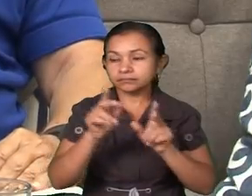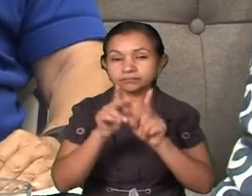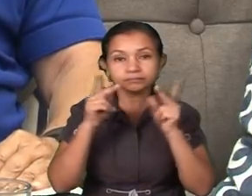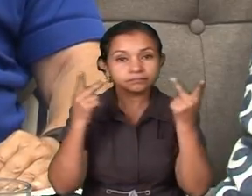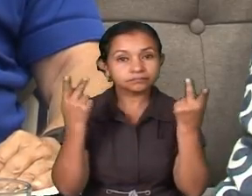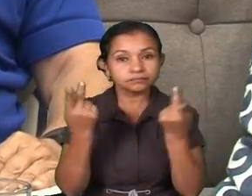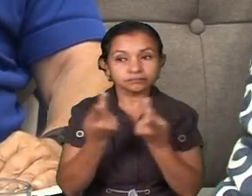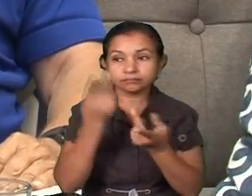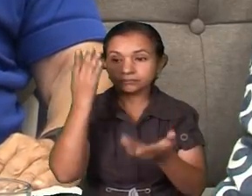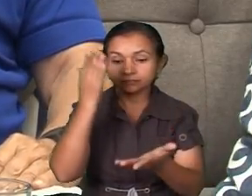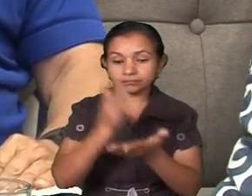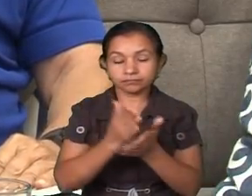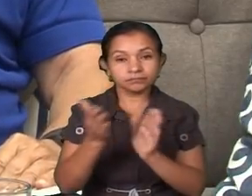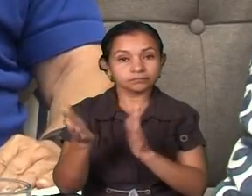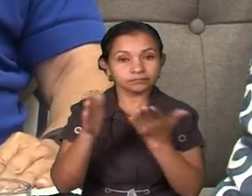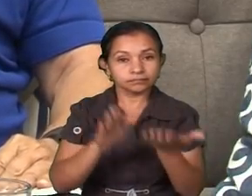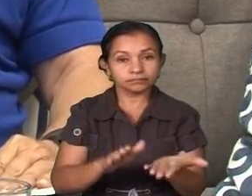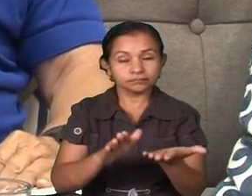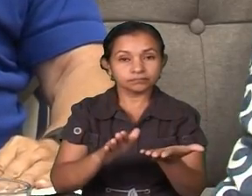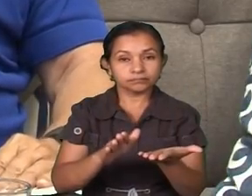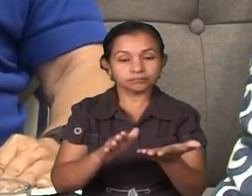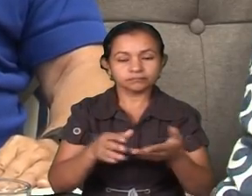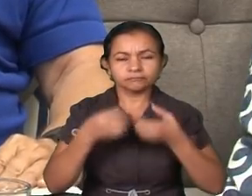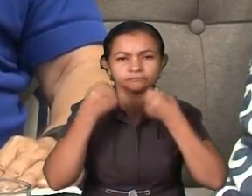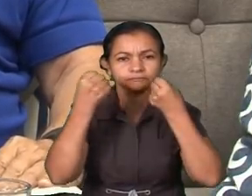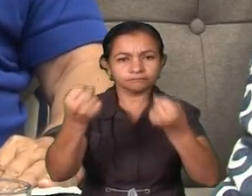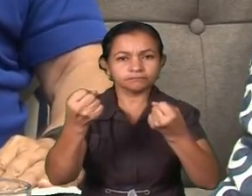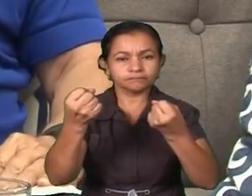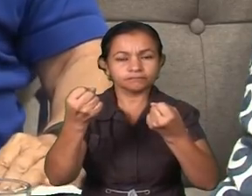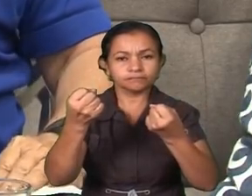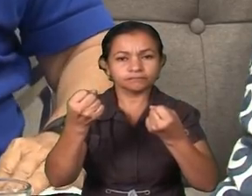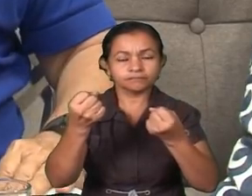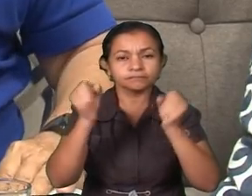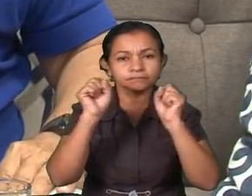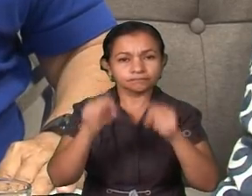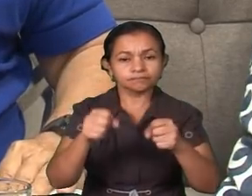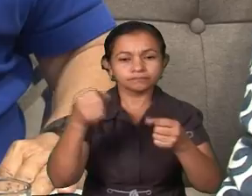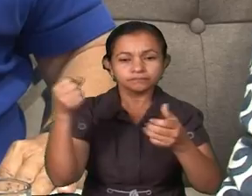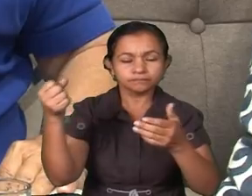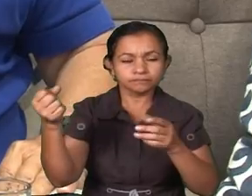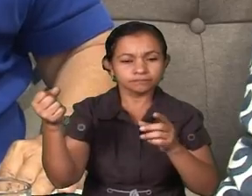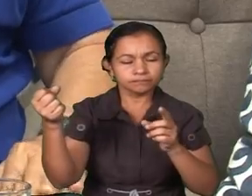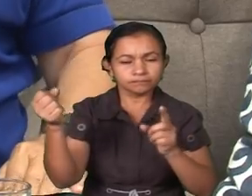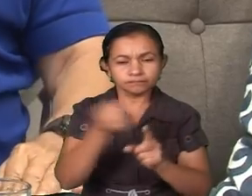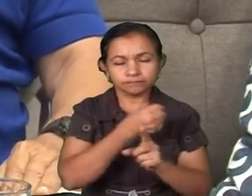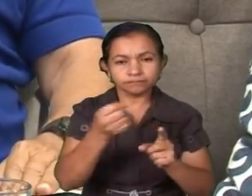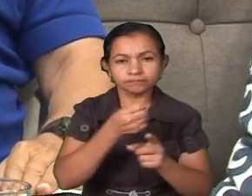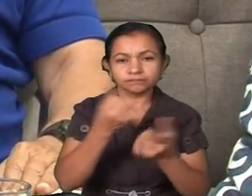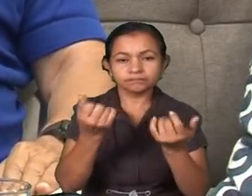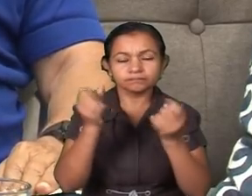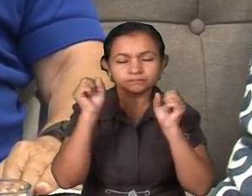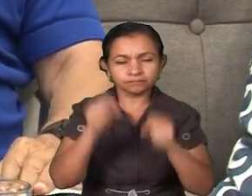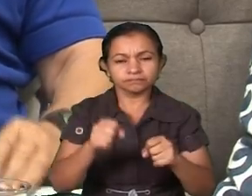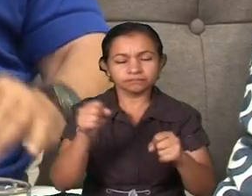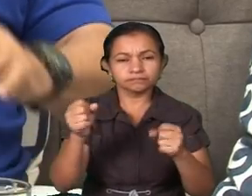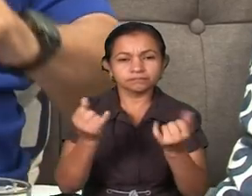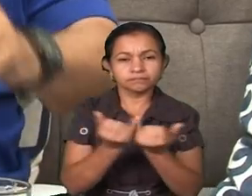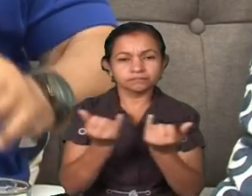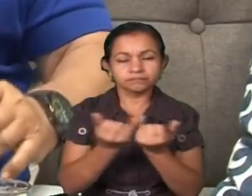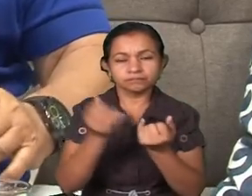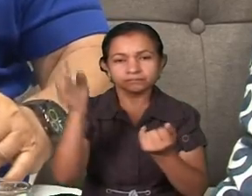que está decidido a morirse es invencible. Puede ser abatido, nos pueden abatir,